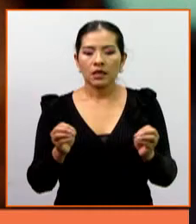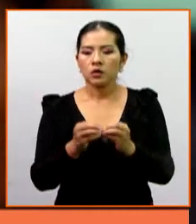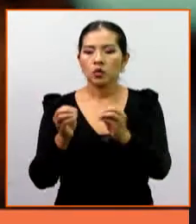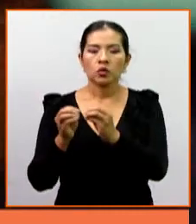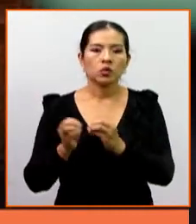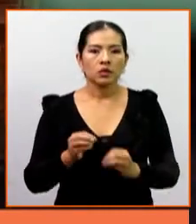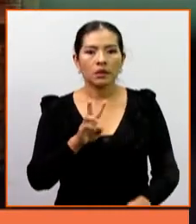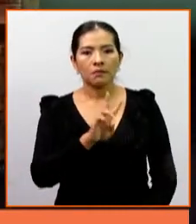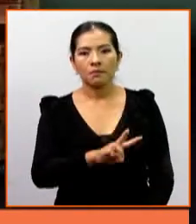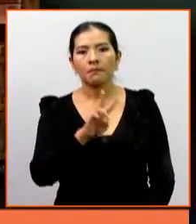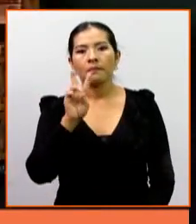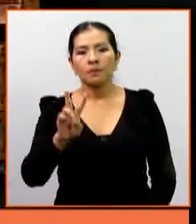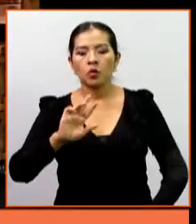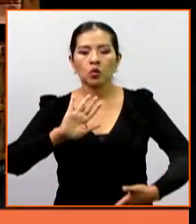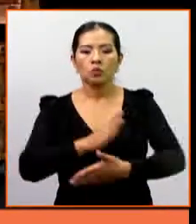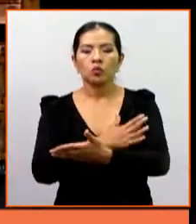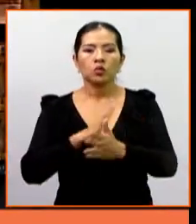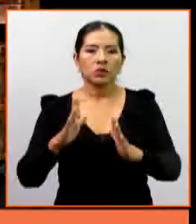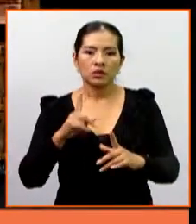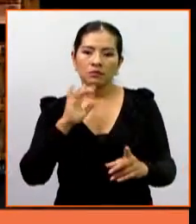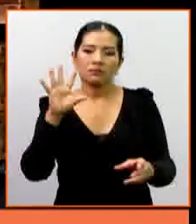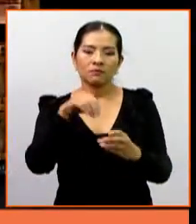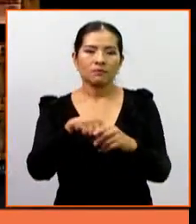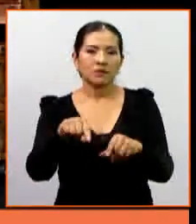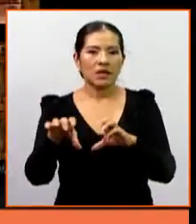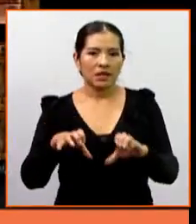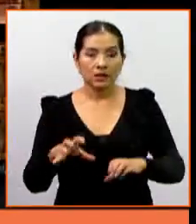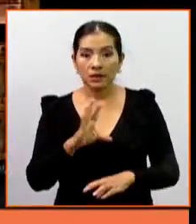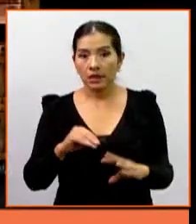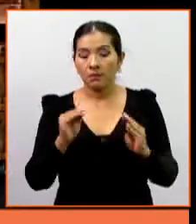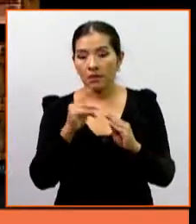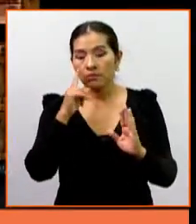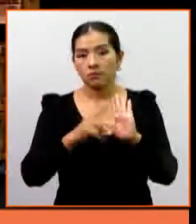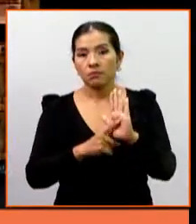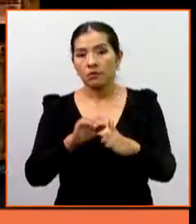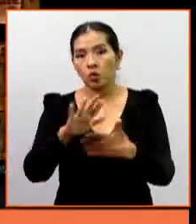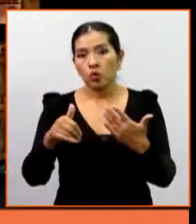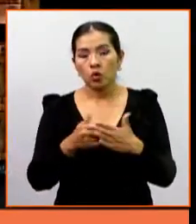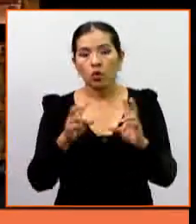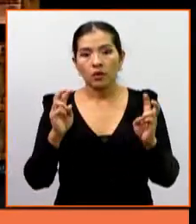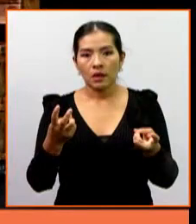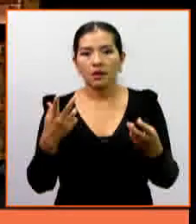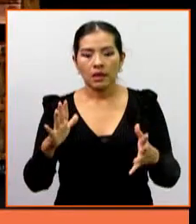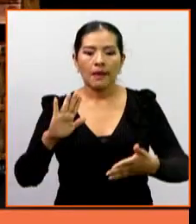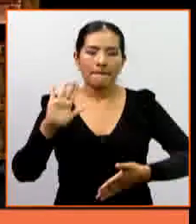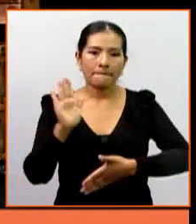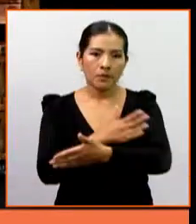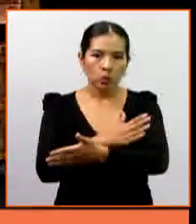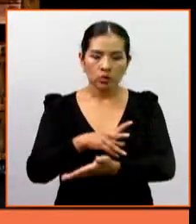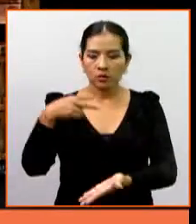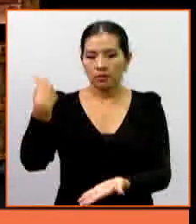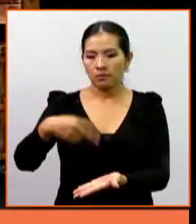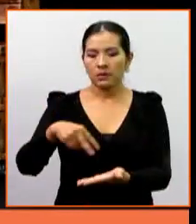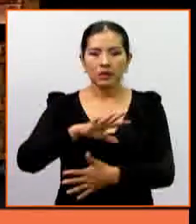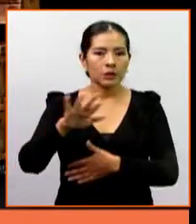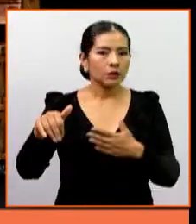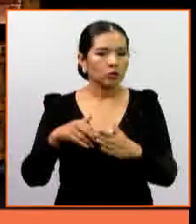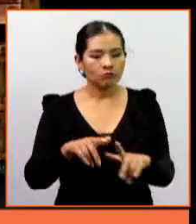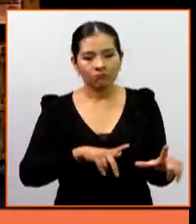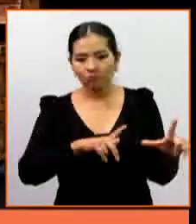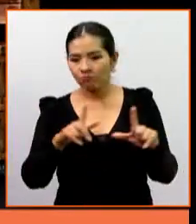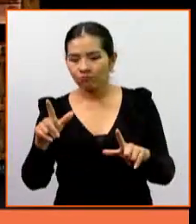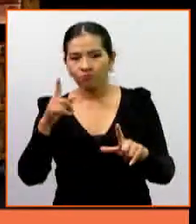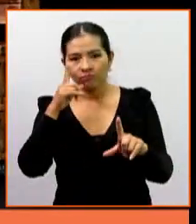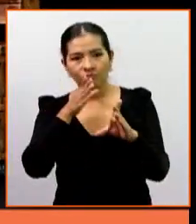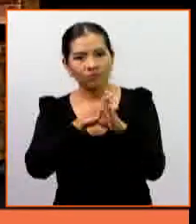22 músicos en escenario, porque vamos a presentar un espectáculo de flamenco sinfónico, música y baile completamente en vivo para toda